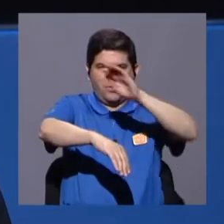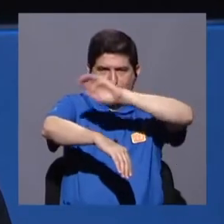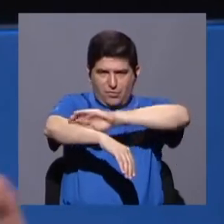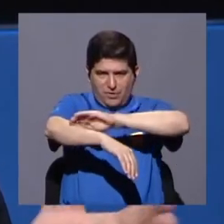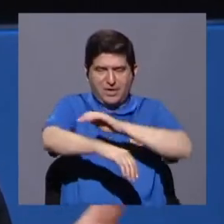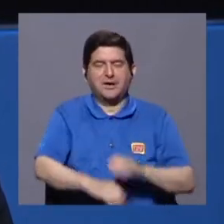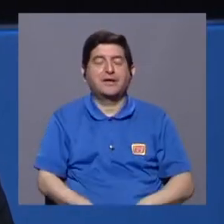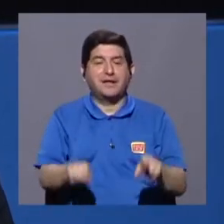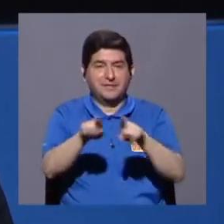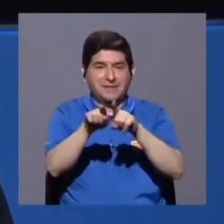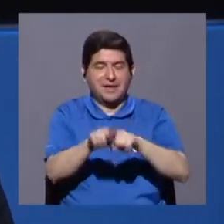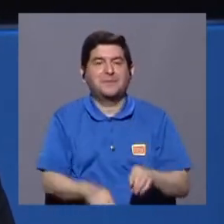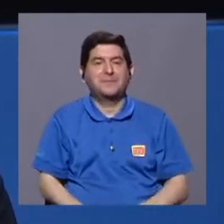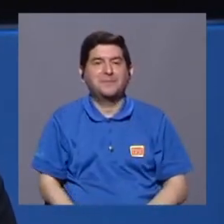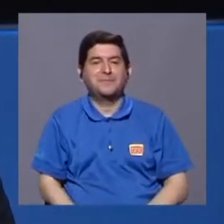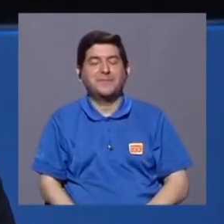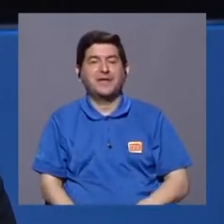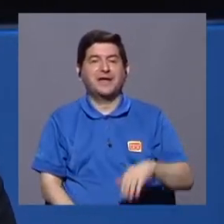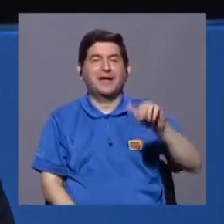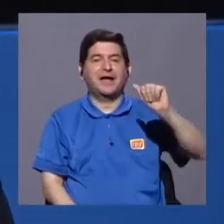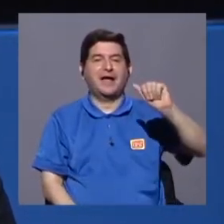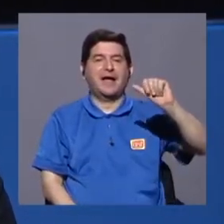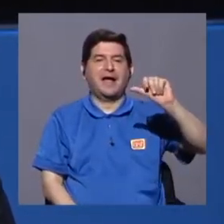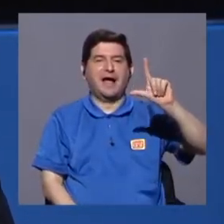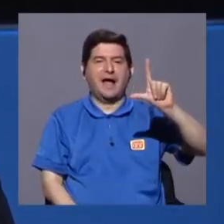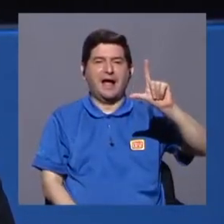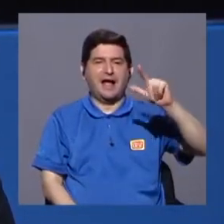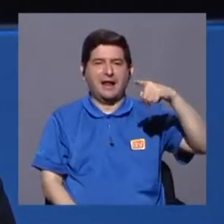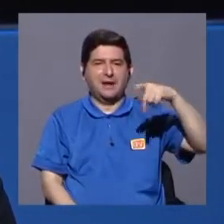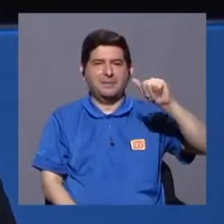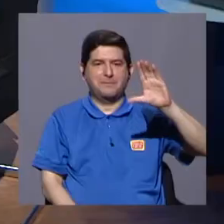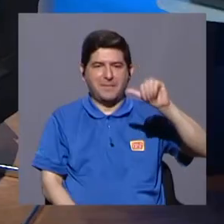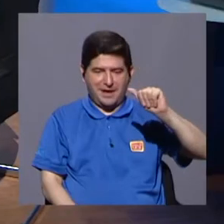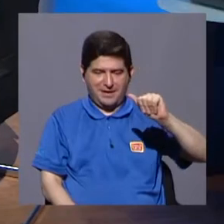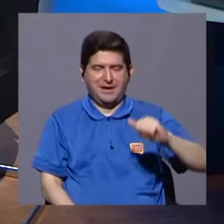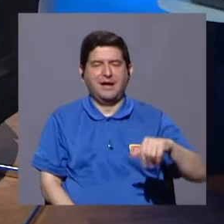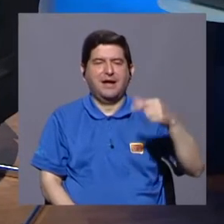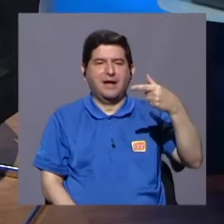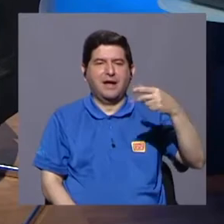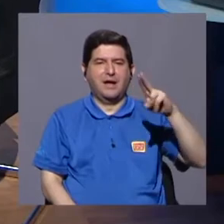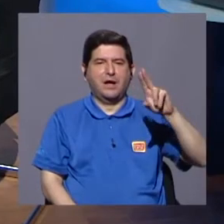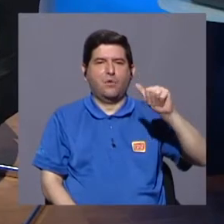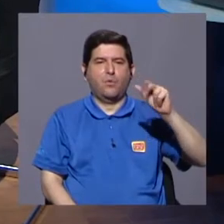que son alpaca guanaco y cuña y llama